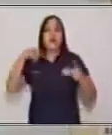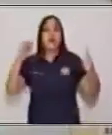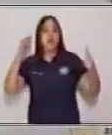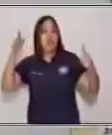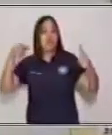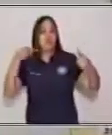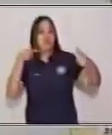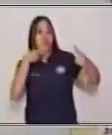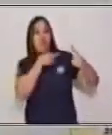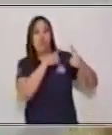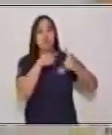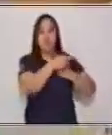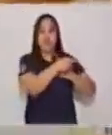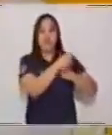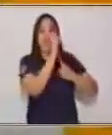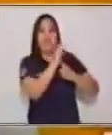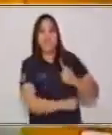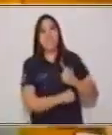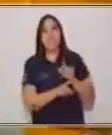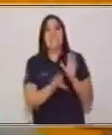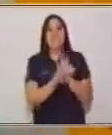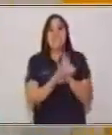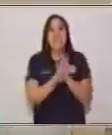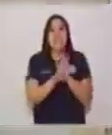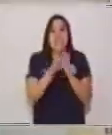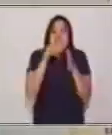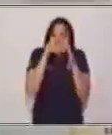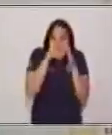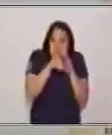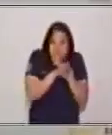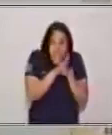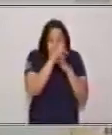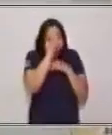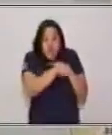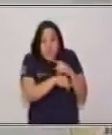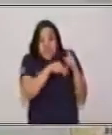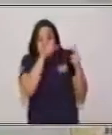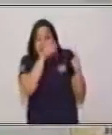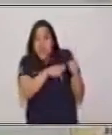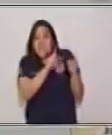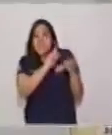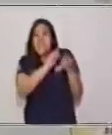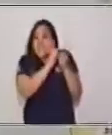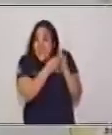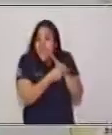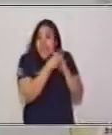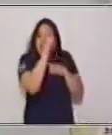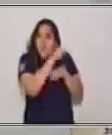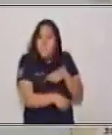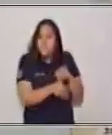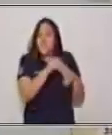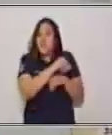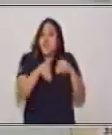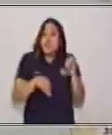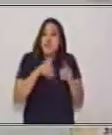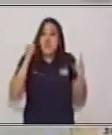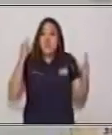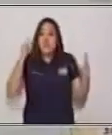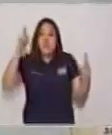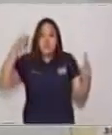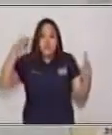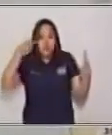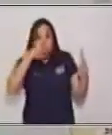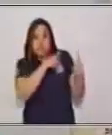agarrar las 2 estructuras. Y dentro de mi modificador indirecto, ahí sí, subordinante y término, porque todo debe